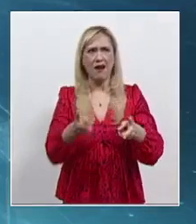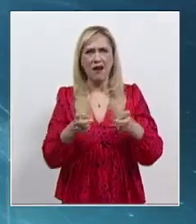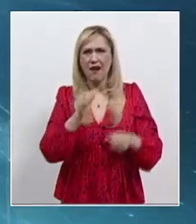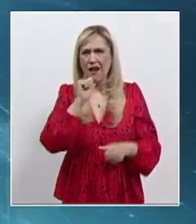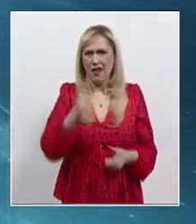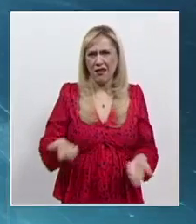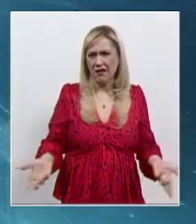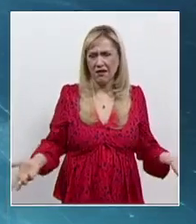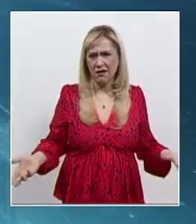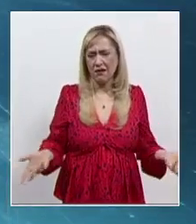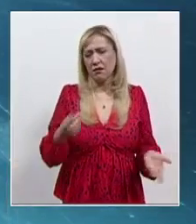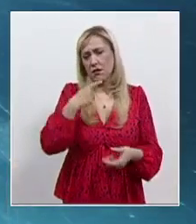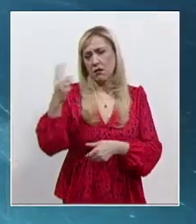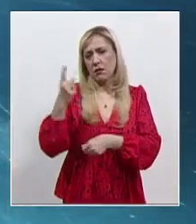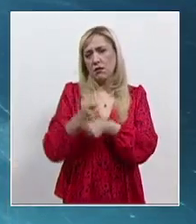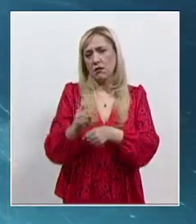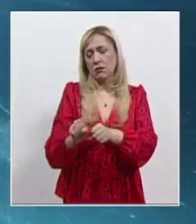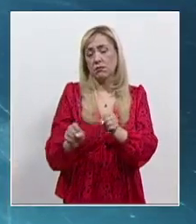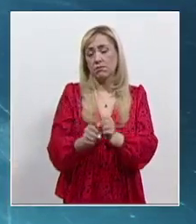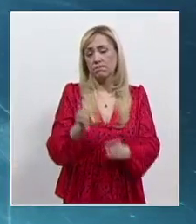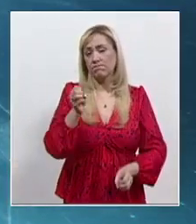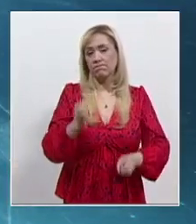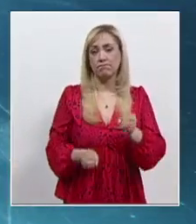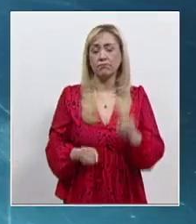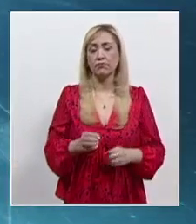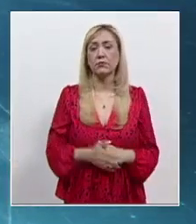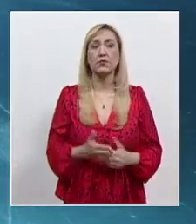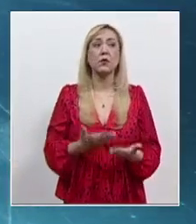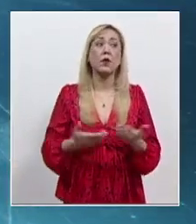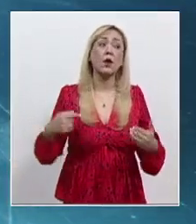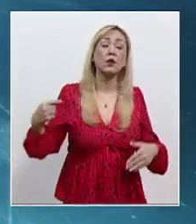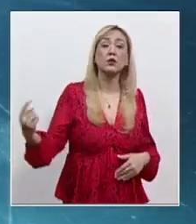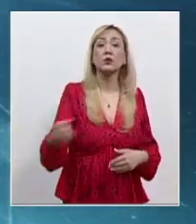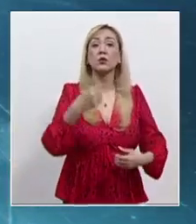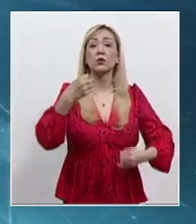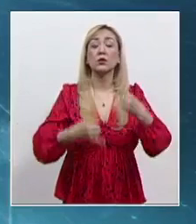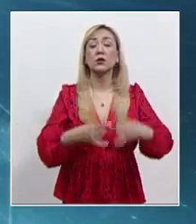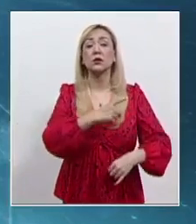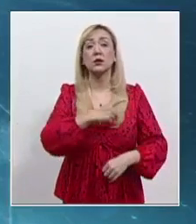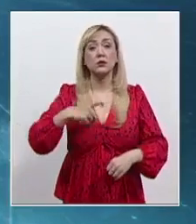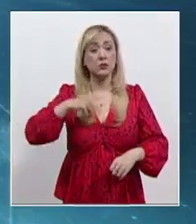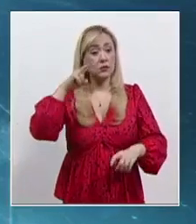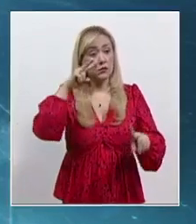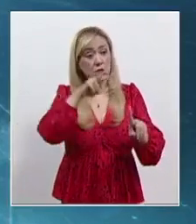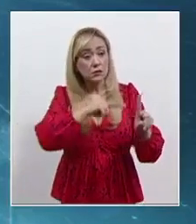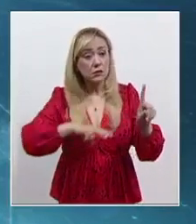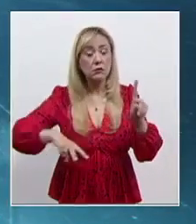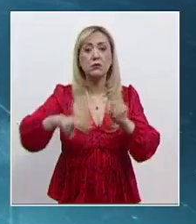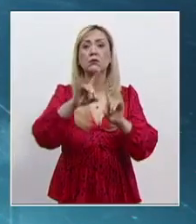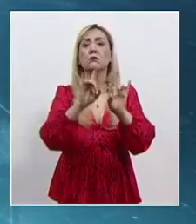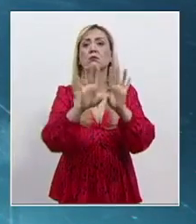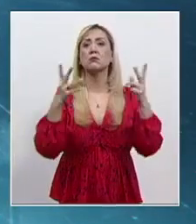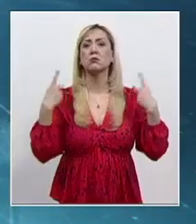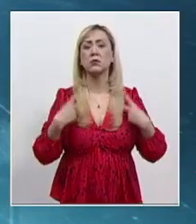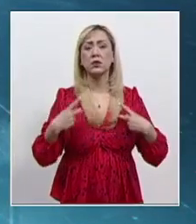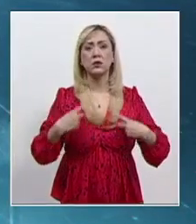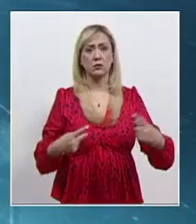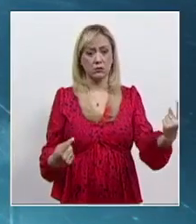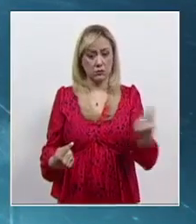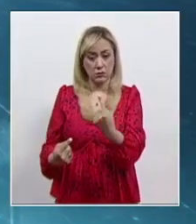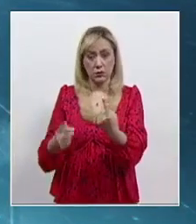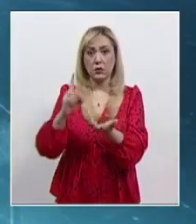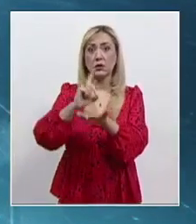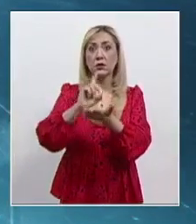Los impartidores de justicia están obligados a juzgar con perspectiva de discapacidad casos que involucren a personas de esta